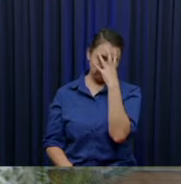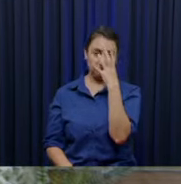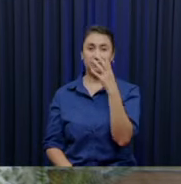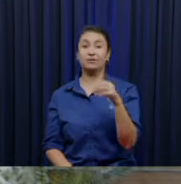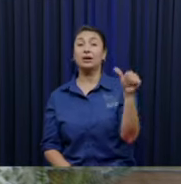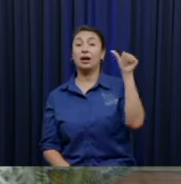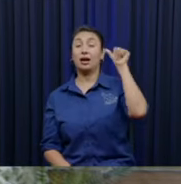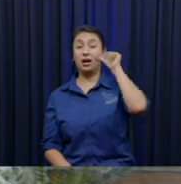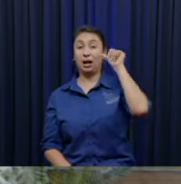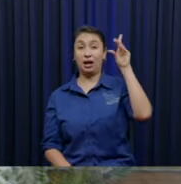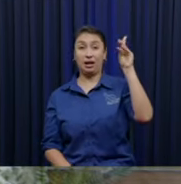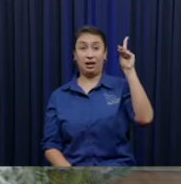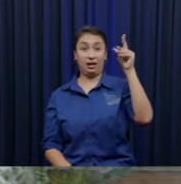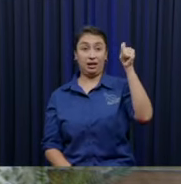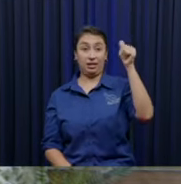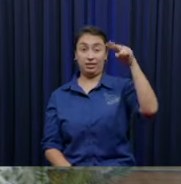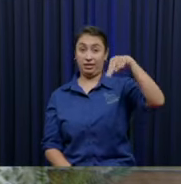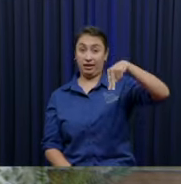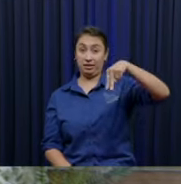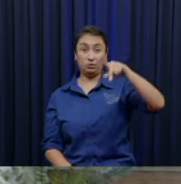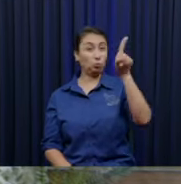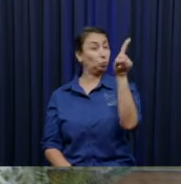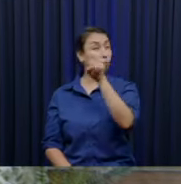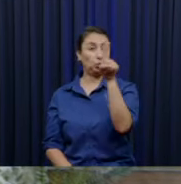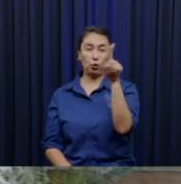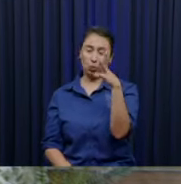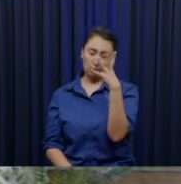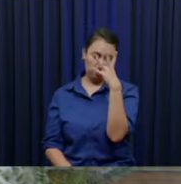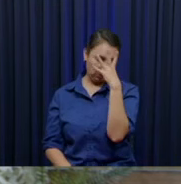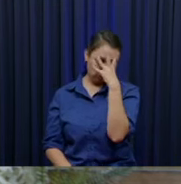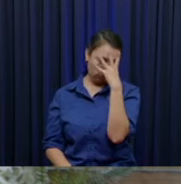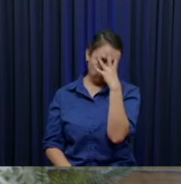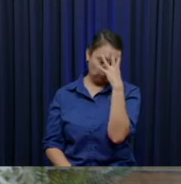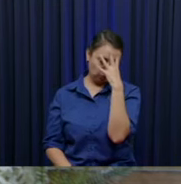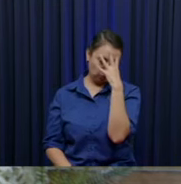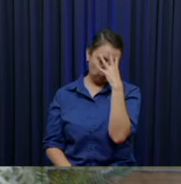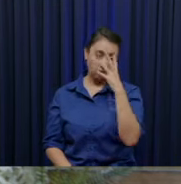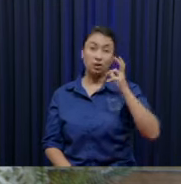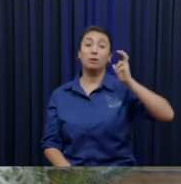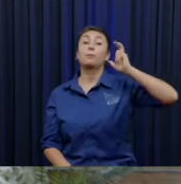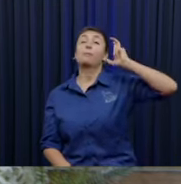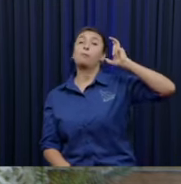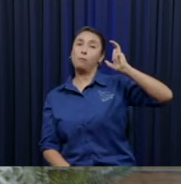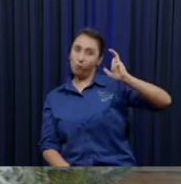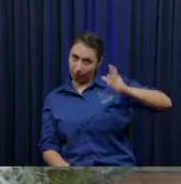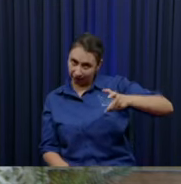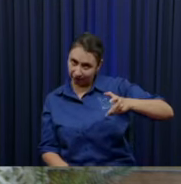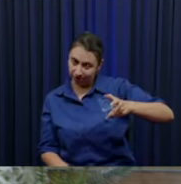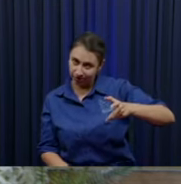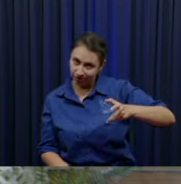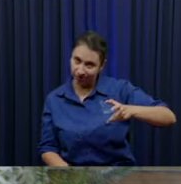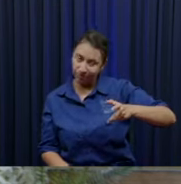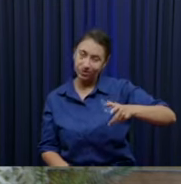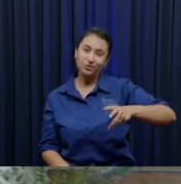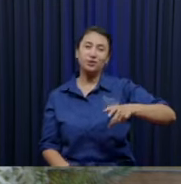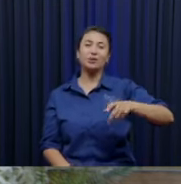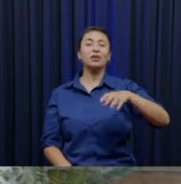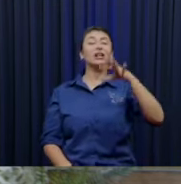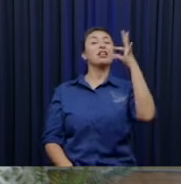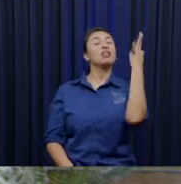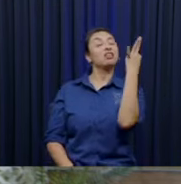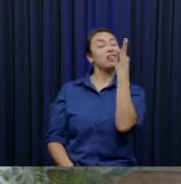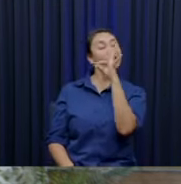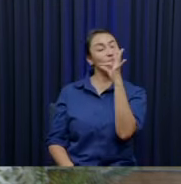hijos. Si la mujer se tuviera que salvar engendrando hijos, para empezar, tendría que empezar a engendrar, y la mujer no engendra, sino